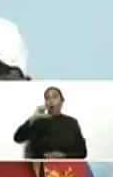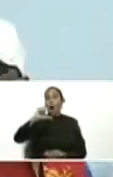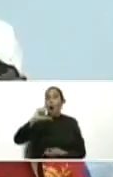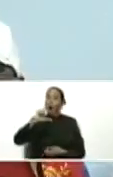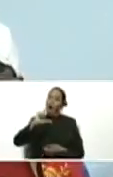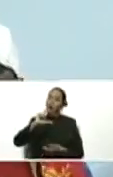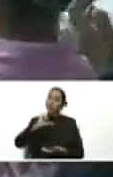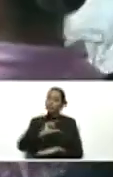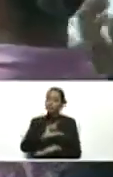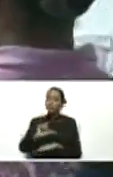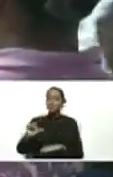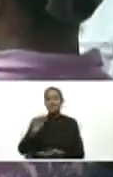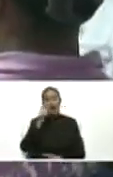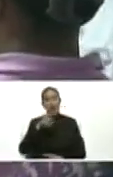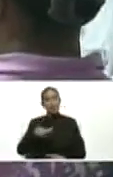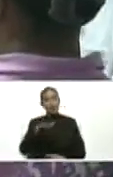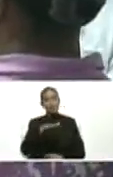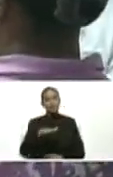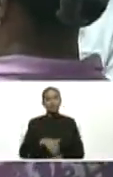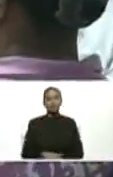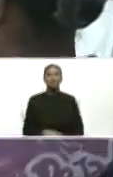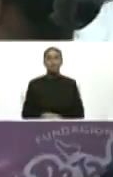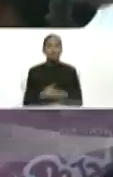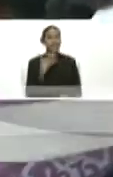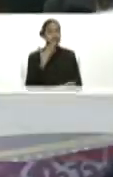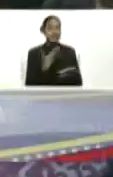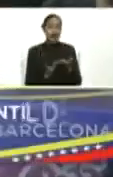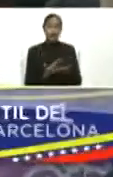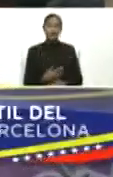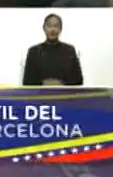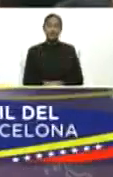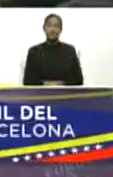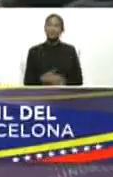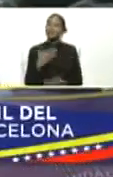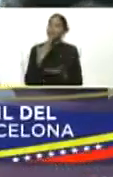comandante. Oye, está inspirado, ¿ah?